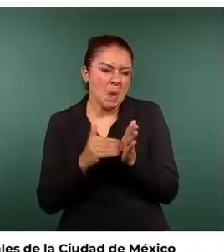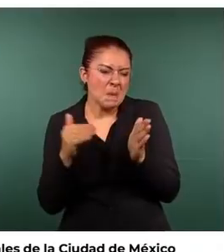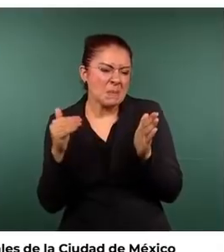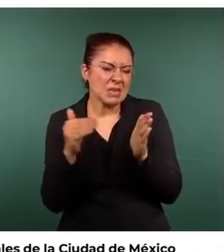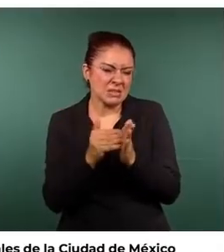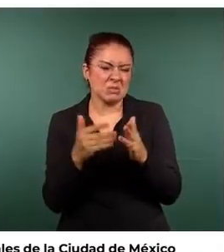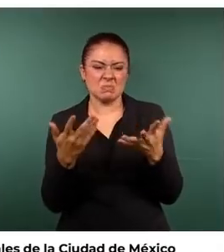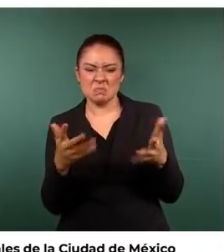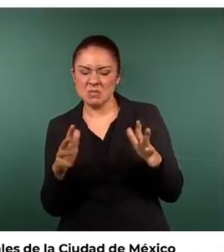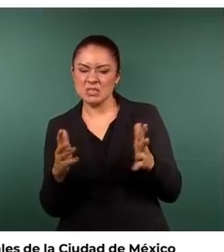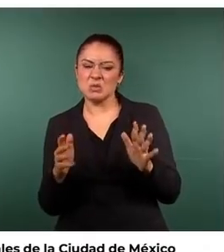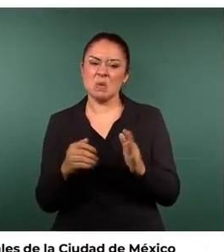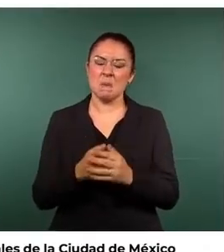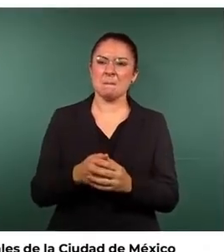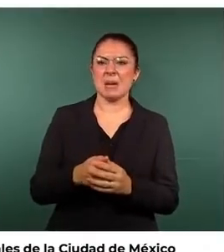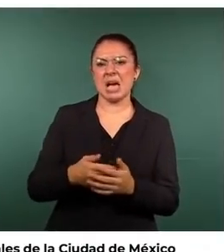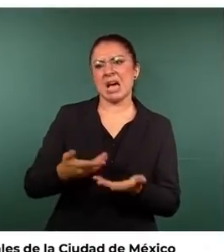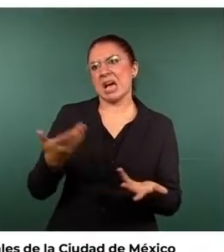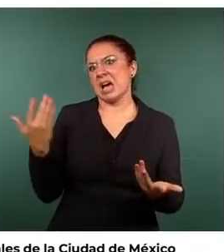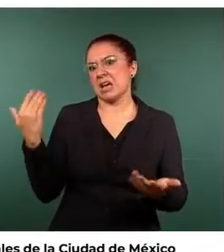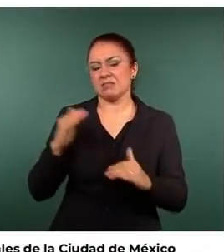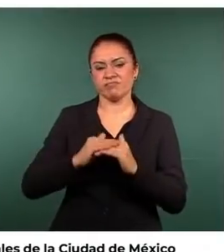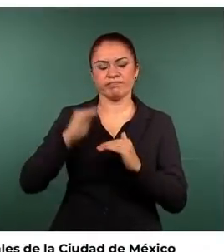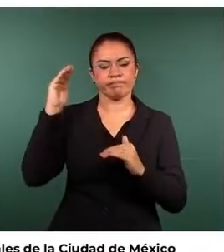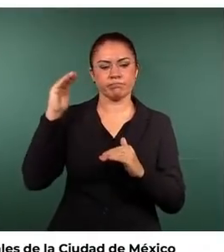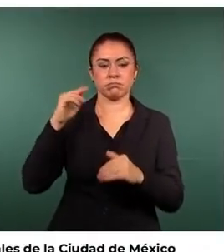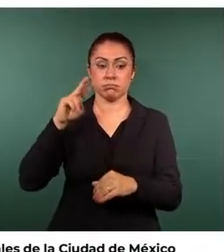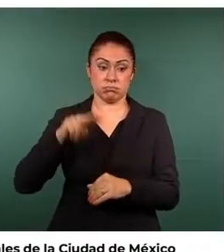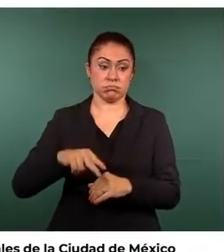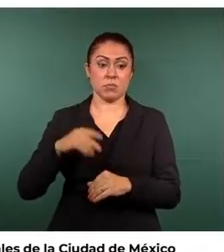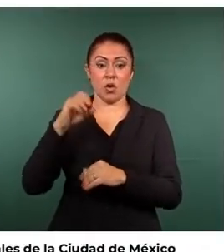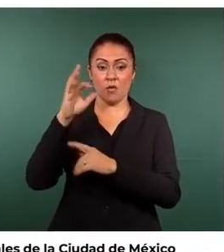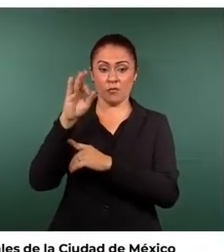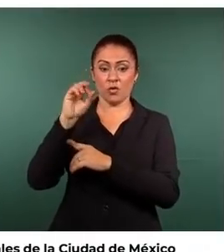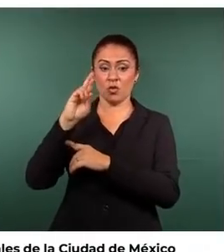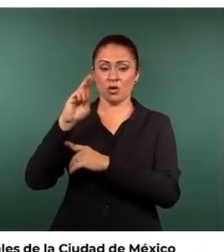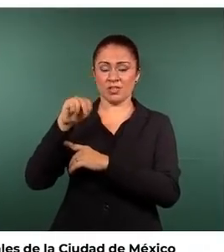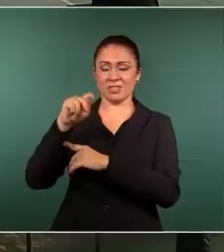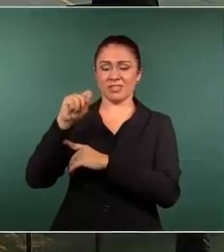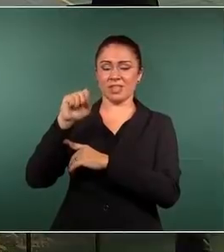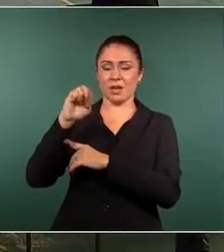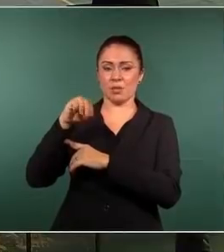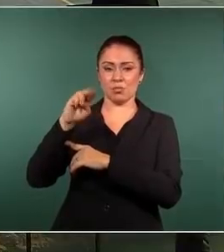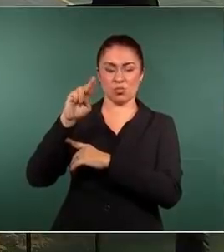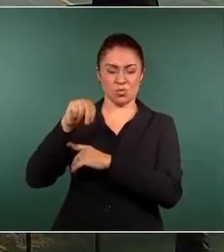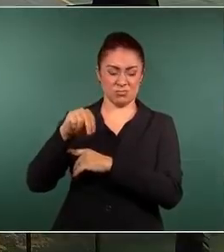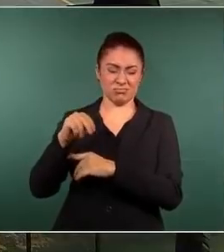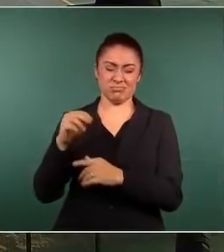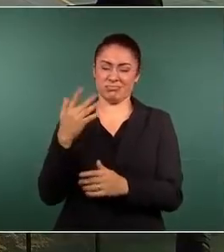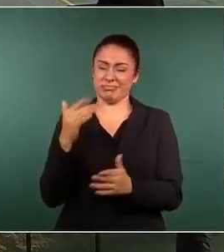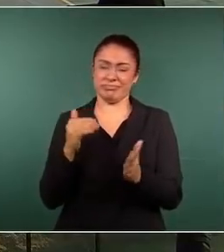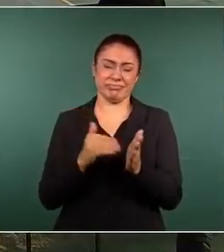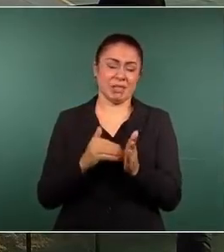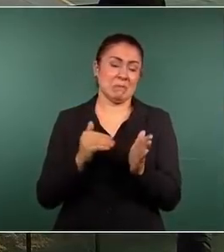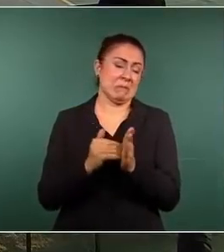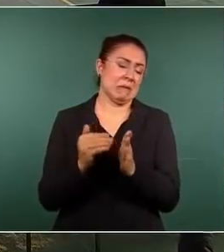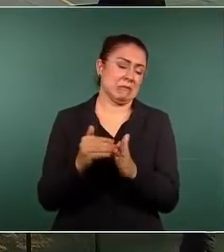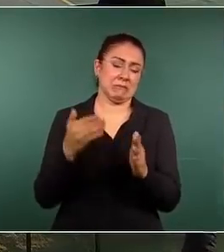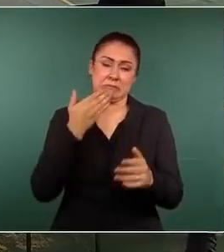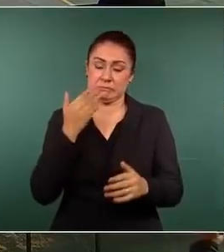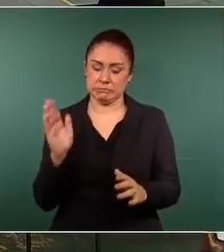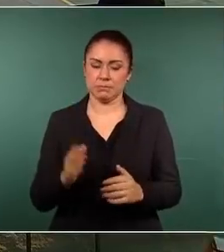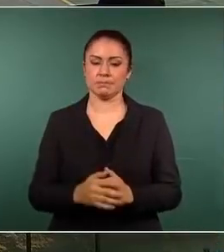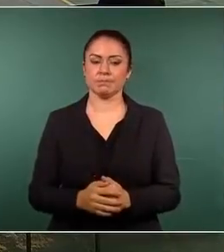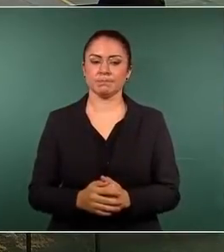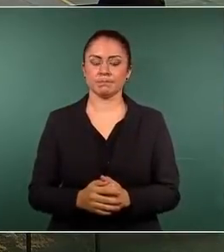recibe el estado en estos en este porta mundo en cuanto a programas sociales el estado